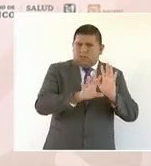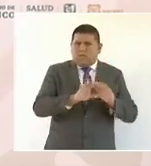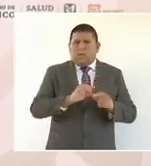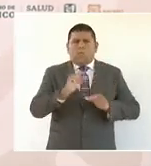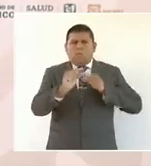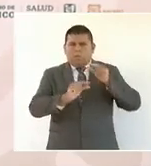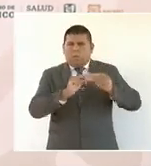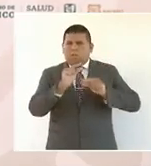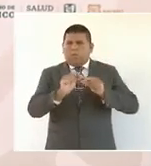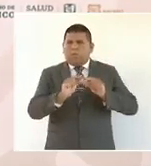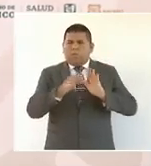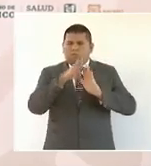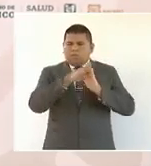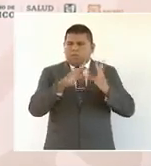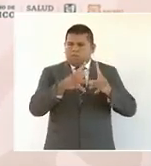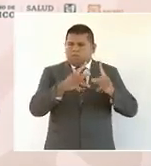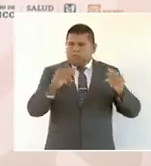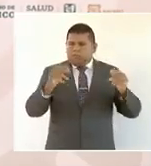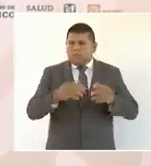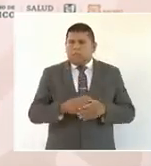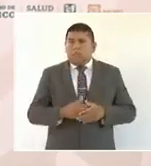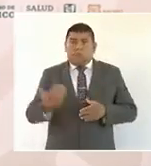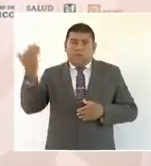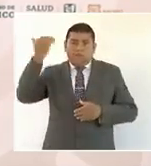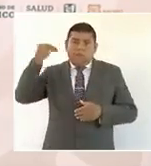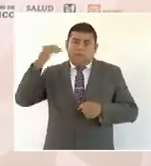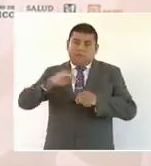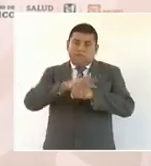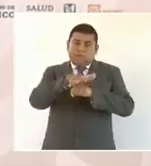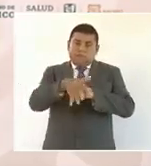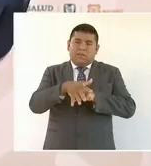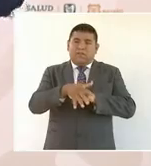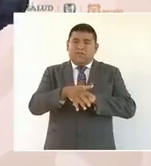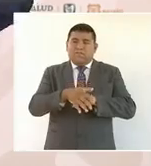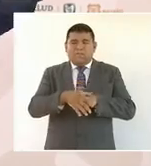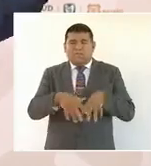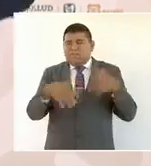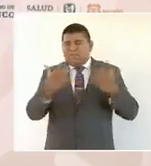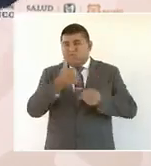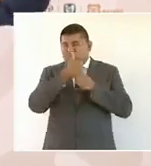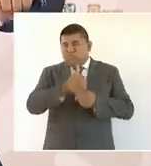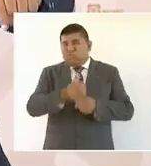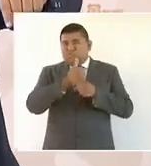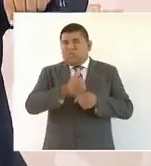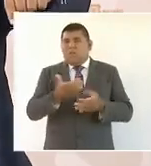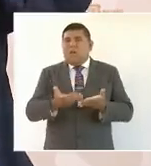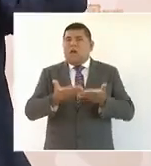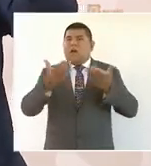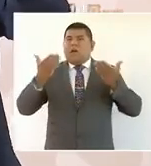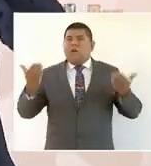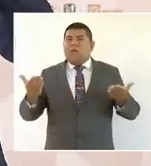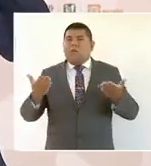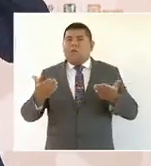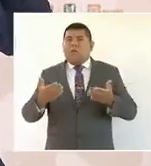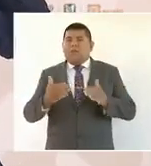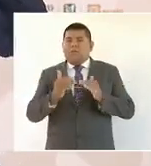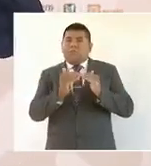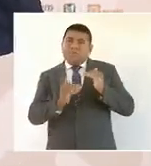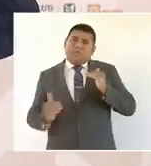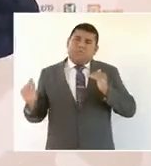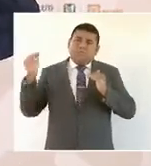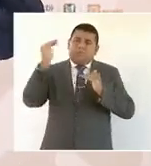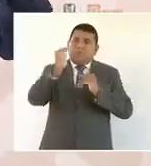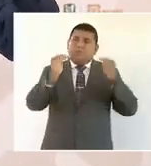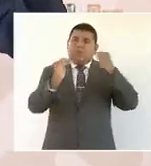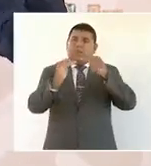afectando tanto a esa pandemia que tanto dolor nos dejó, ahora vuelve de nuevo a ser la principal